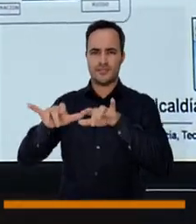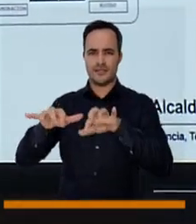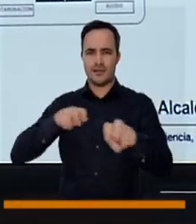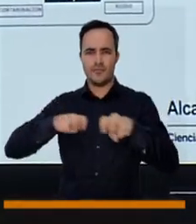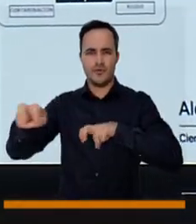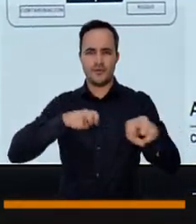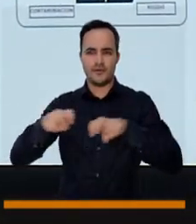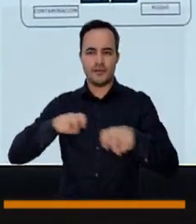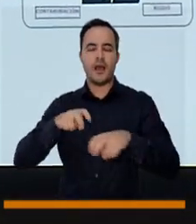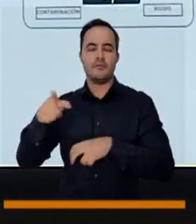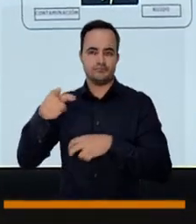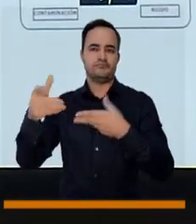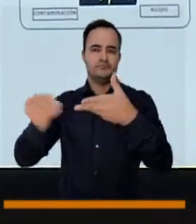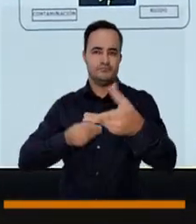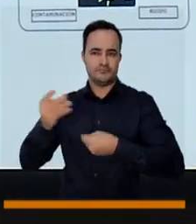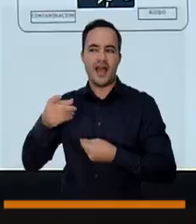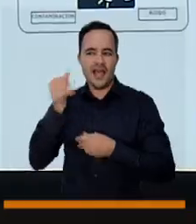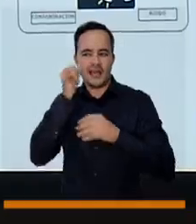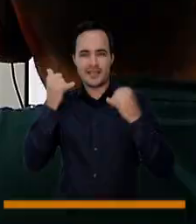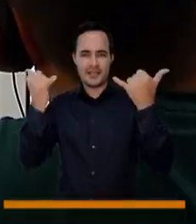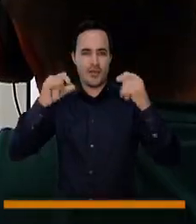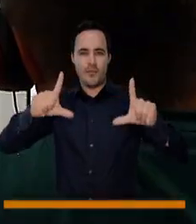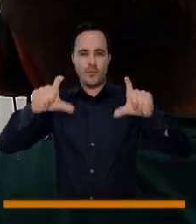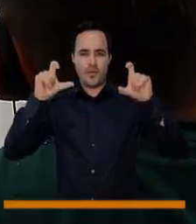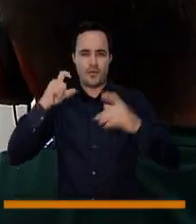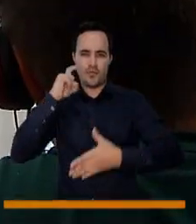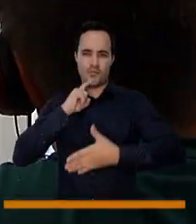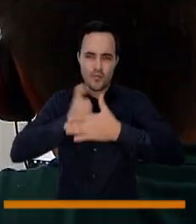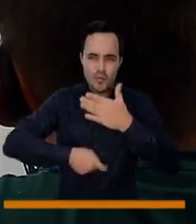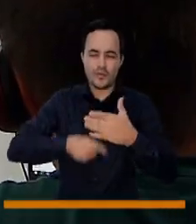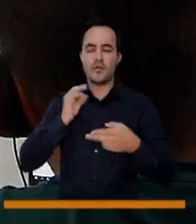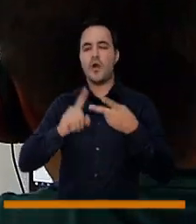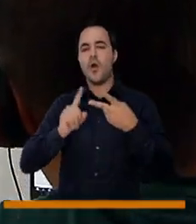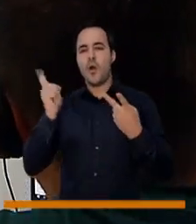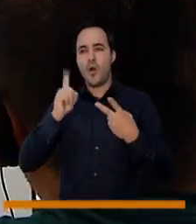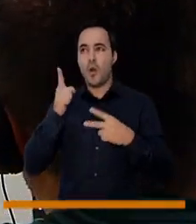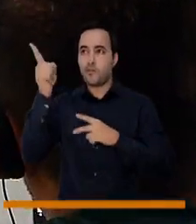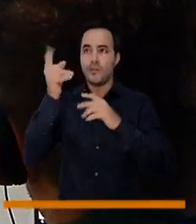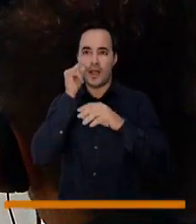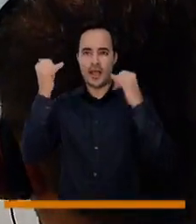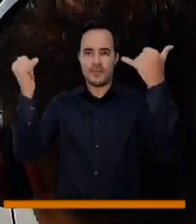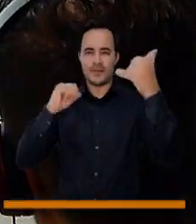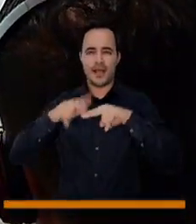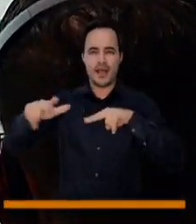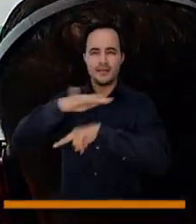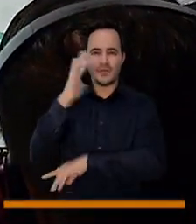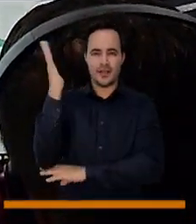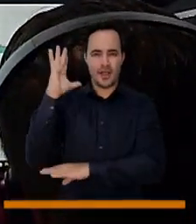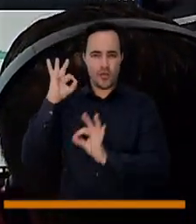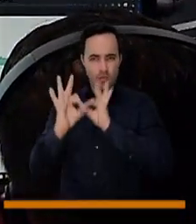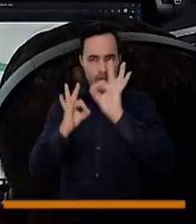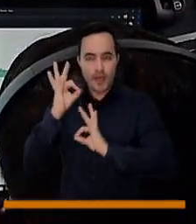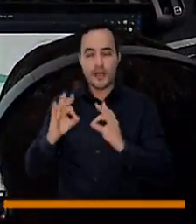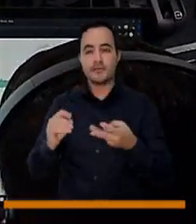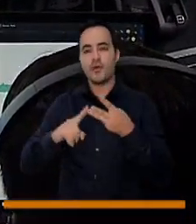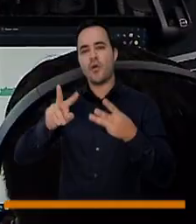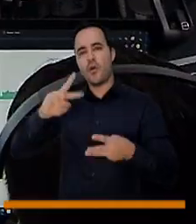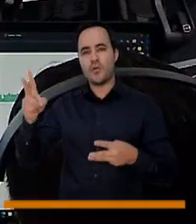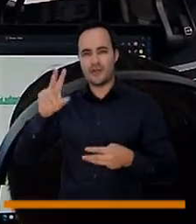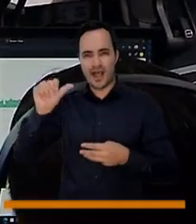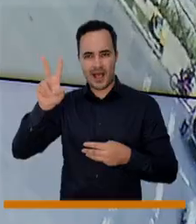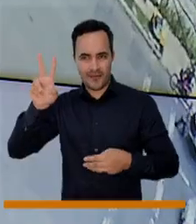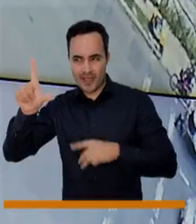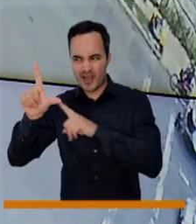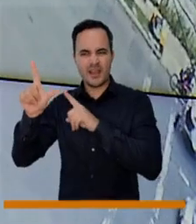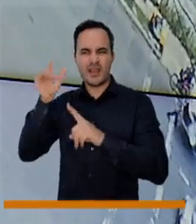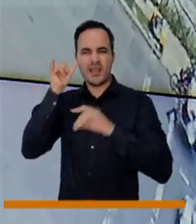sistemas propios de la Secretaría de Movilidad, como las cámaras de fotodetección, las cámaras de apoyo a la red semafórica, una tecnología que se llama